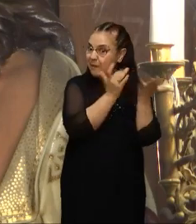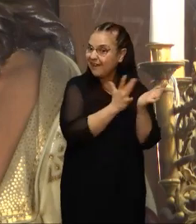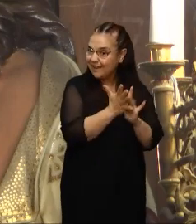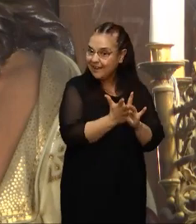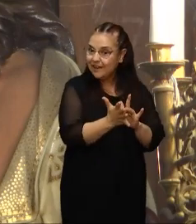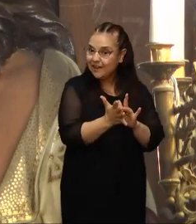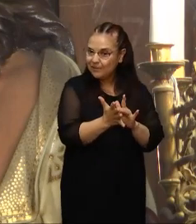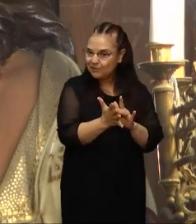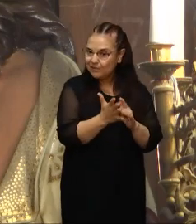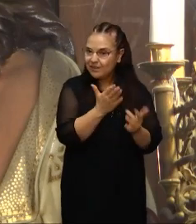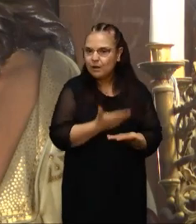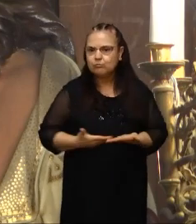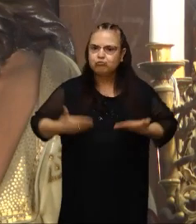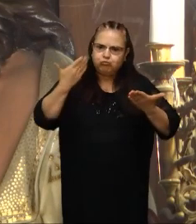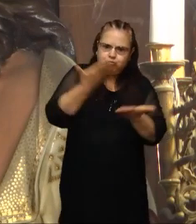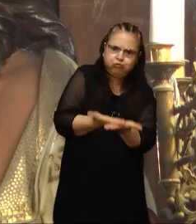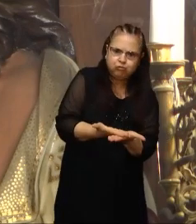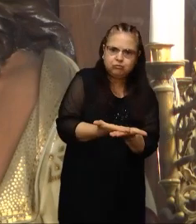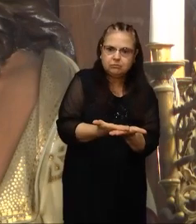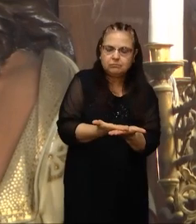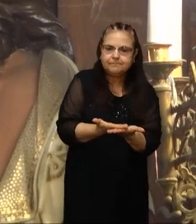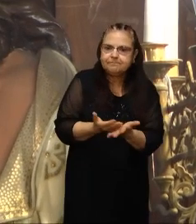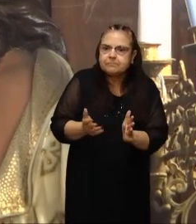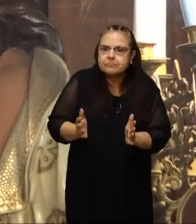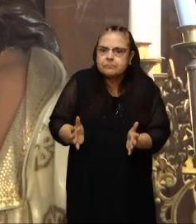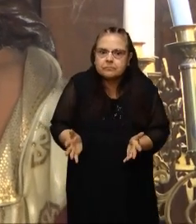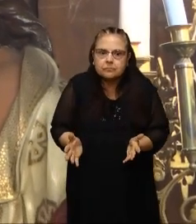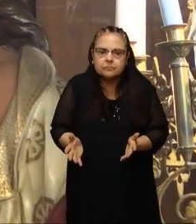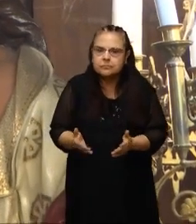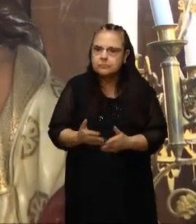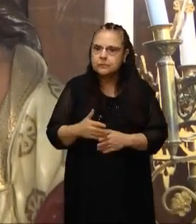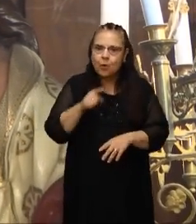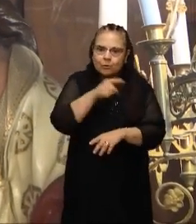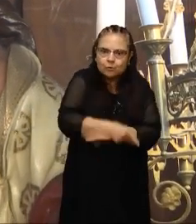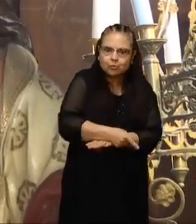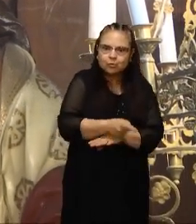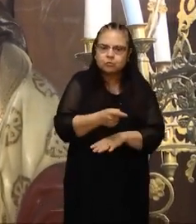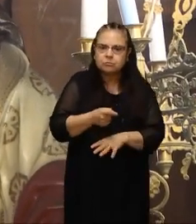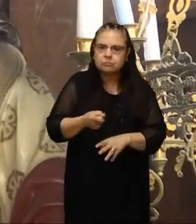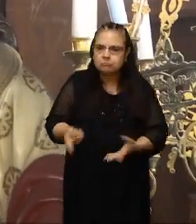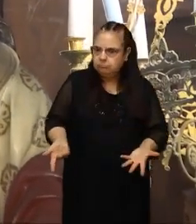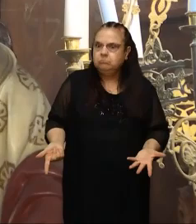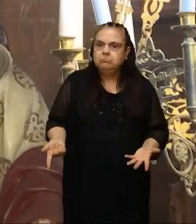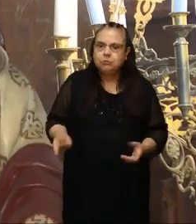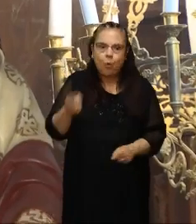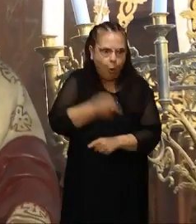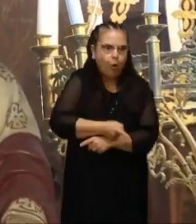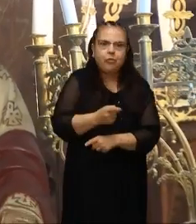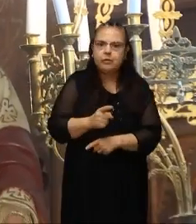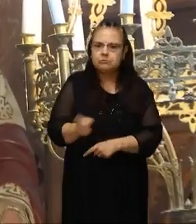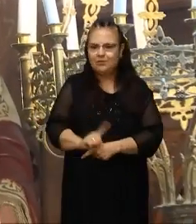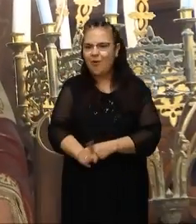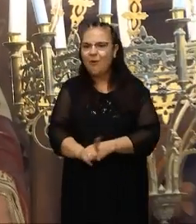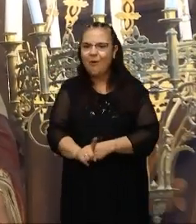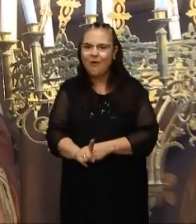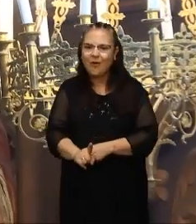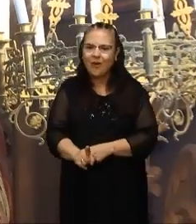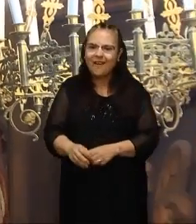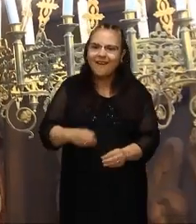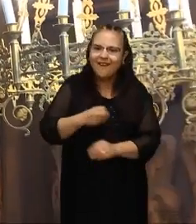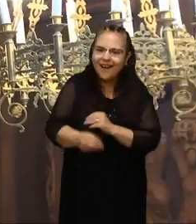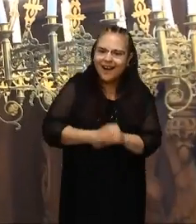que imposición, más que una exhortación o una especie de orden que da, lo que